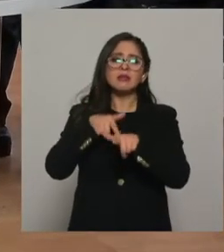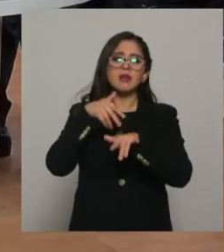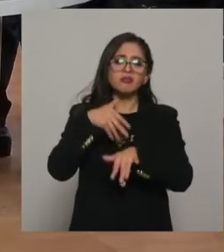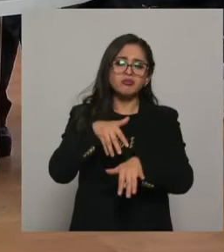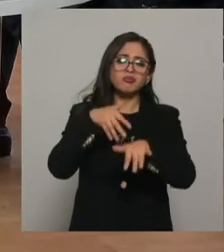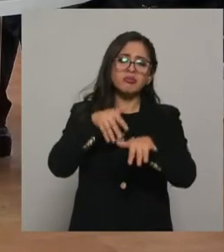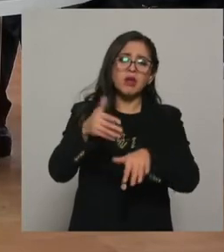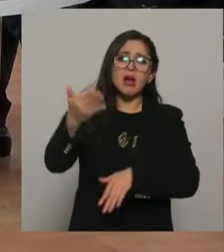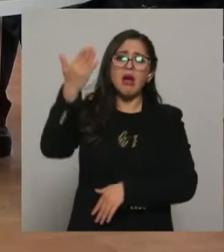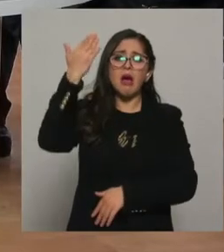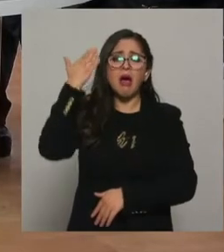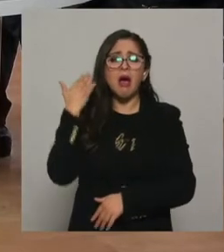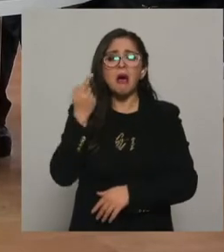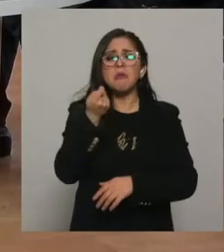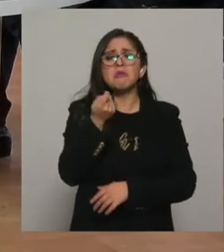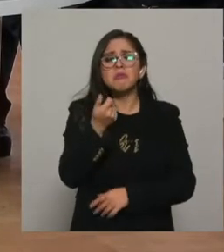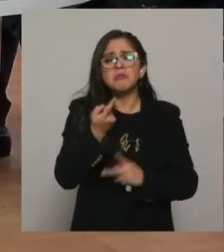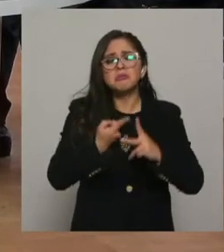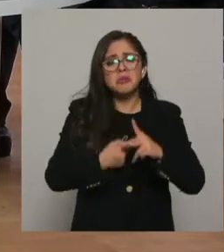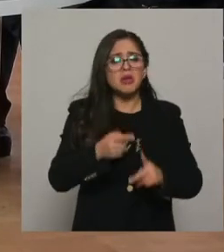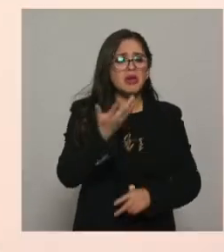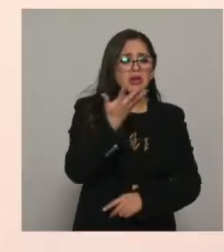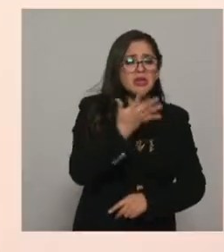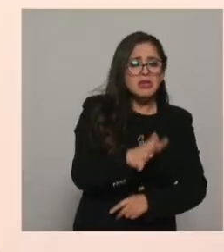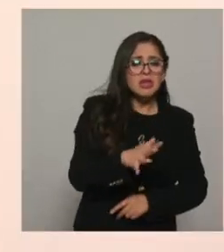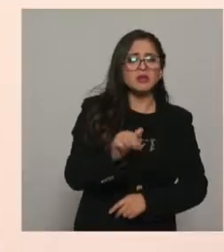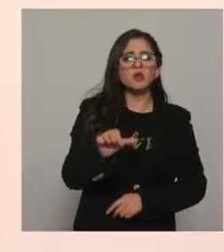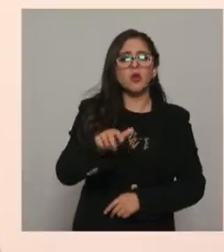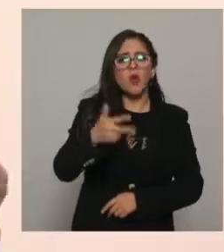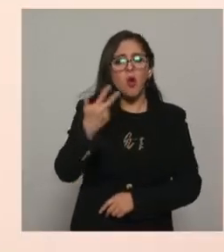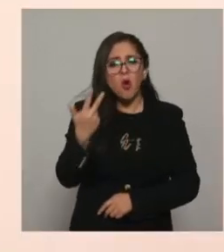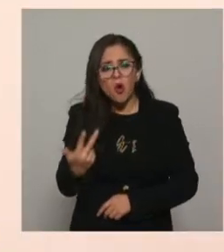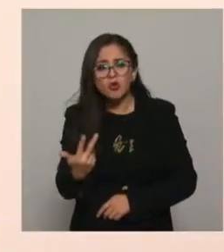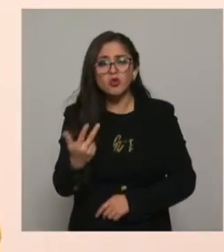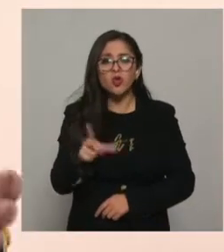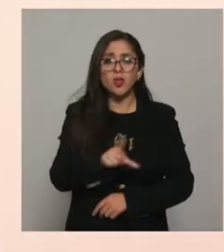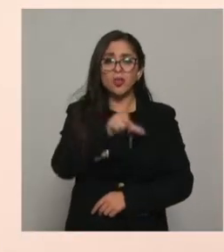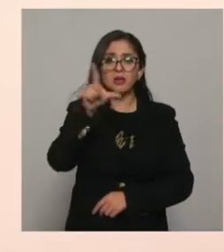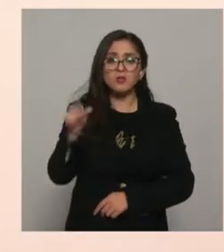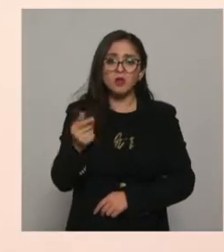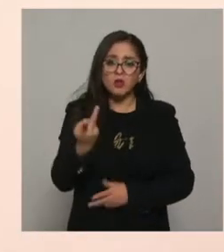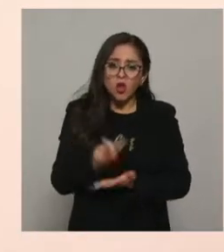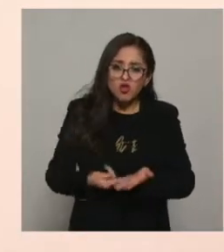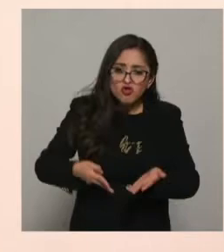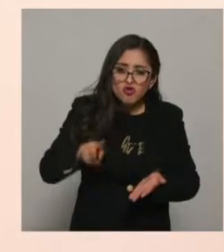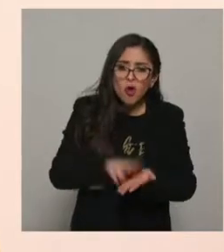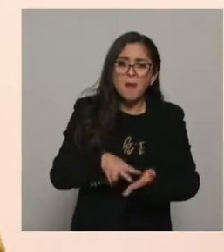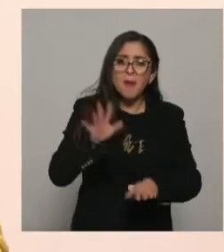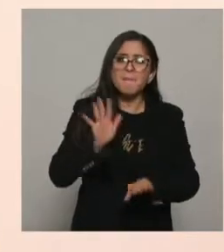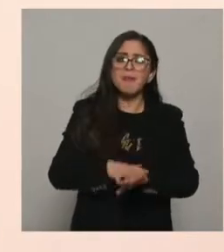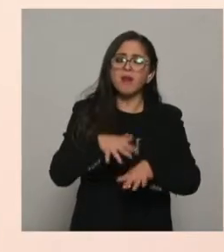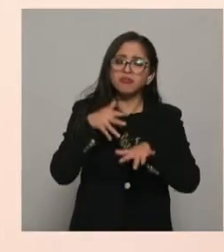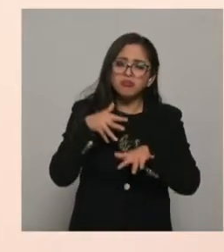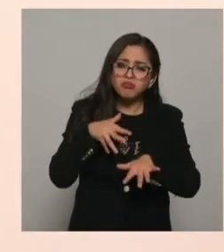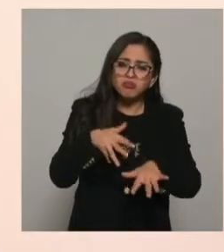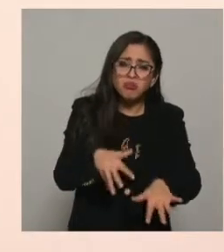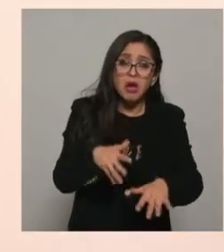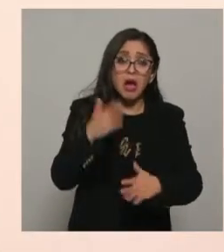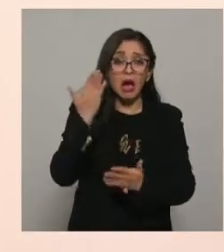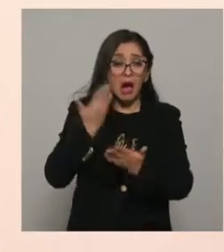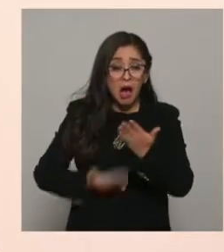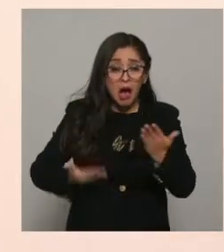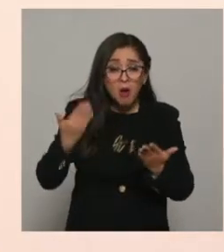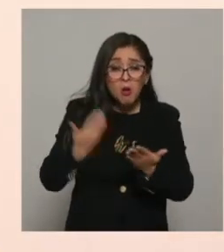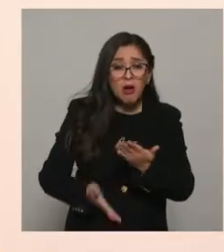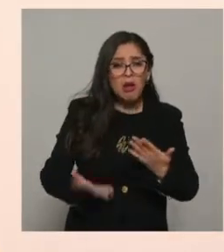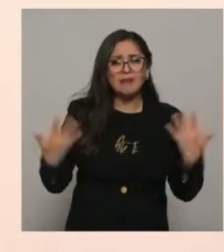eran 10, eran 8, pero al año siguiente se dobló el número y ahora, bueno, casi no las podemos